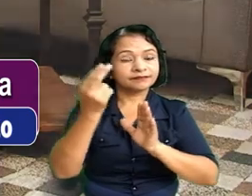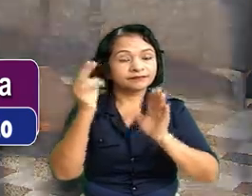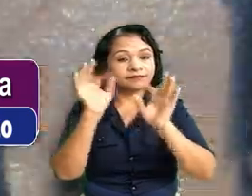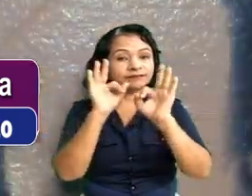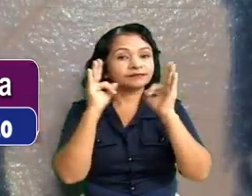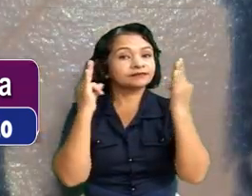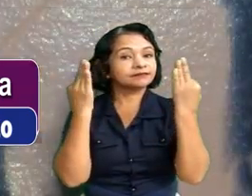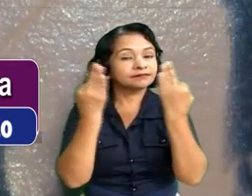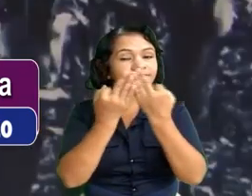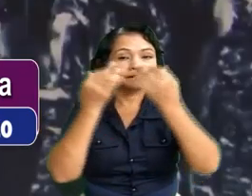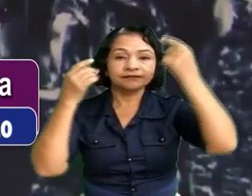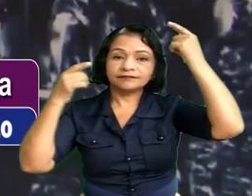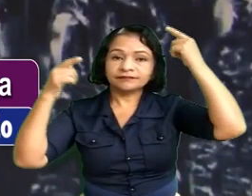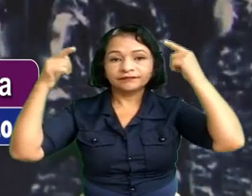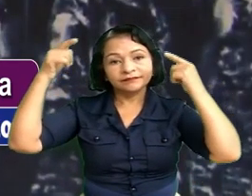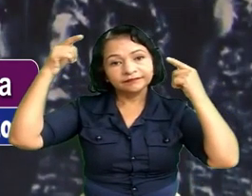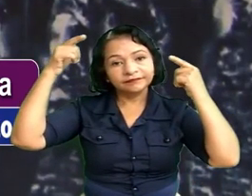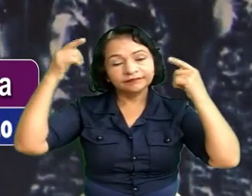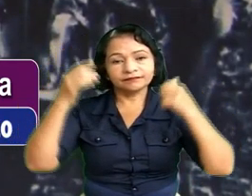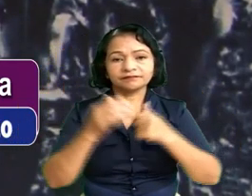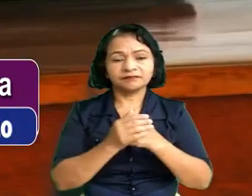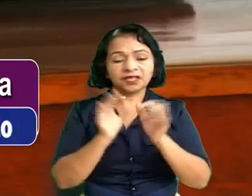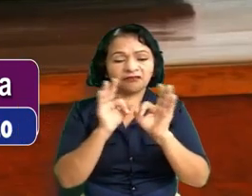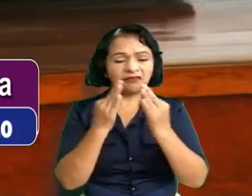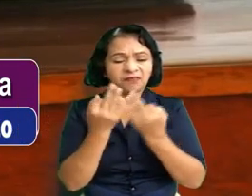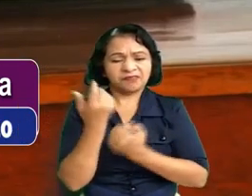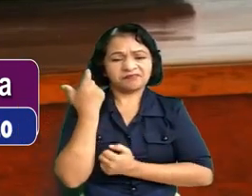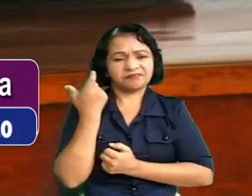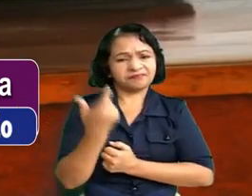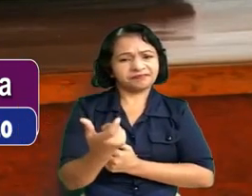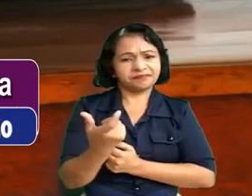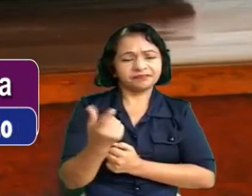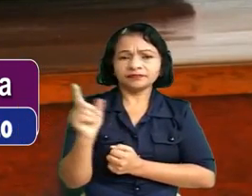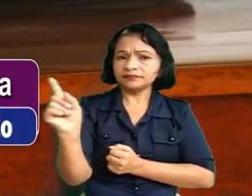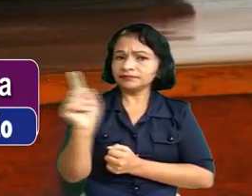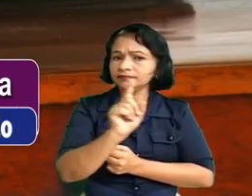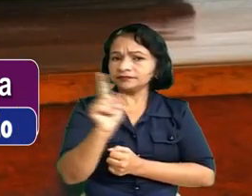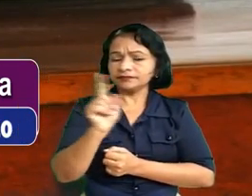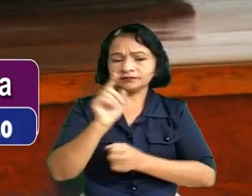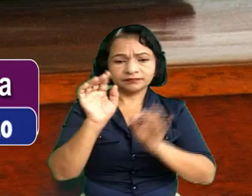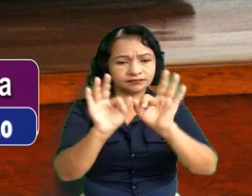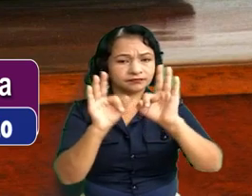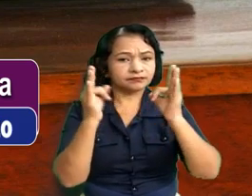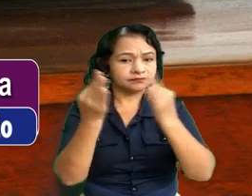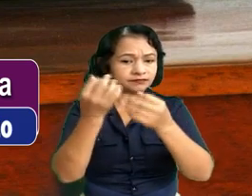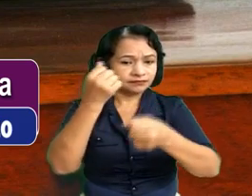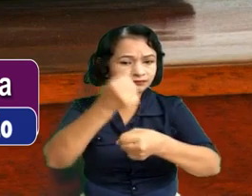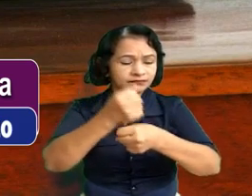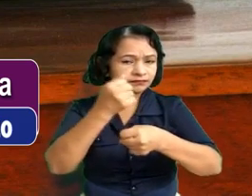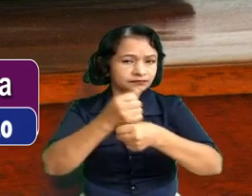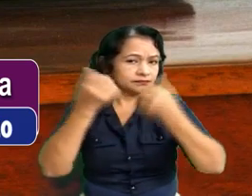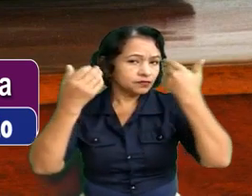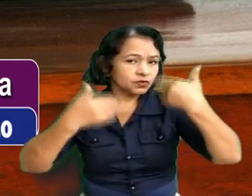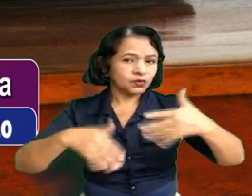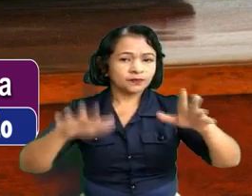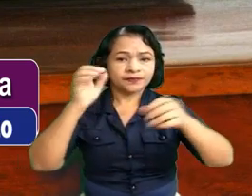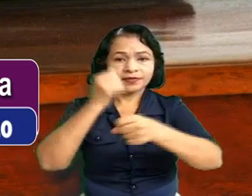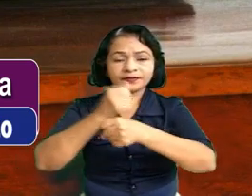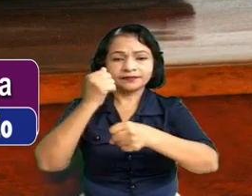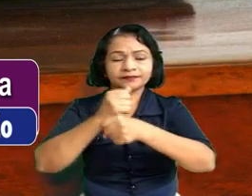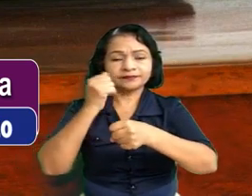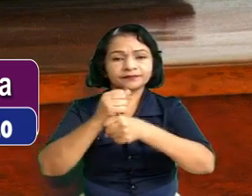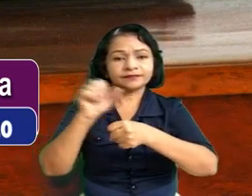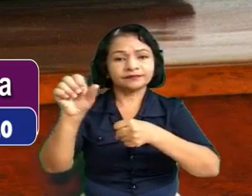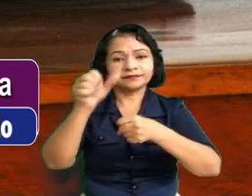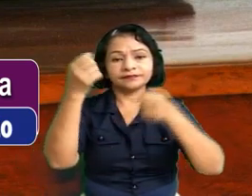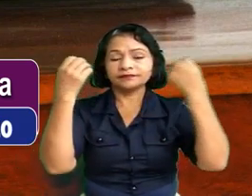de ellos, y ahí entendemos que no era una familia opulente, es decir, era una familia trabajadora. Y a partir de eso, ¿qué otros procesos de rescate se